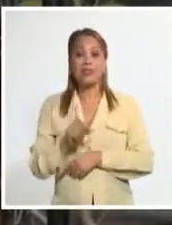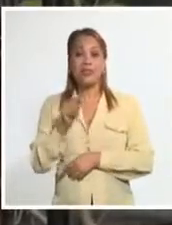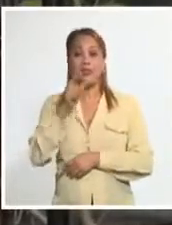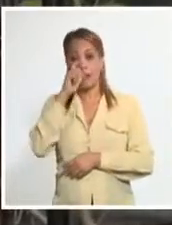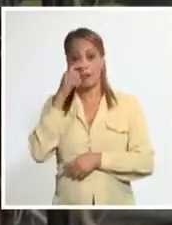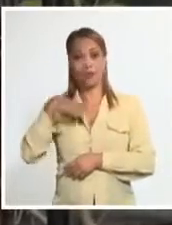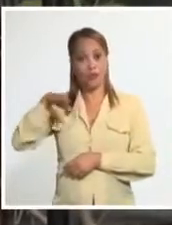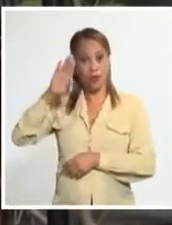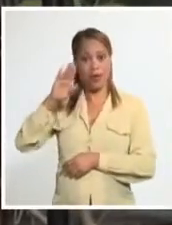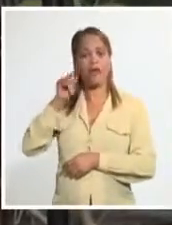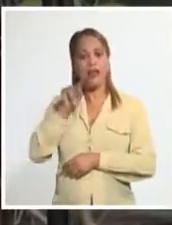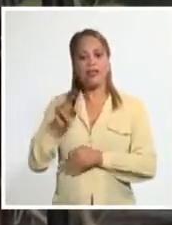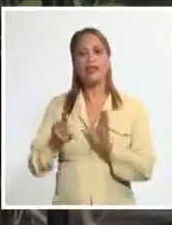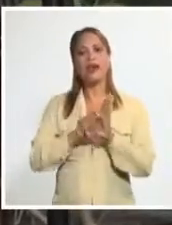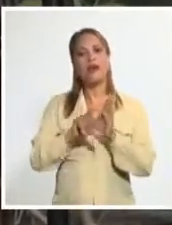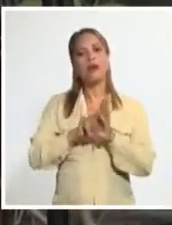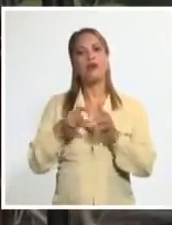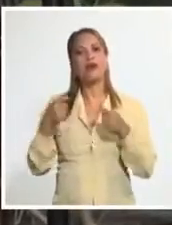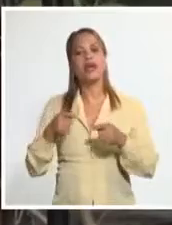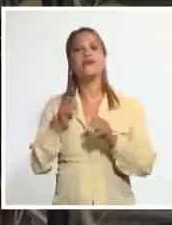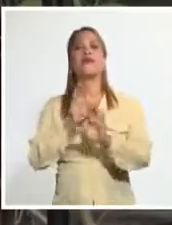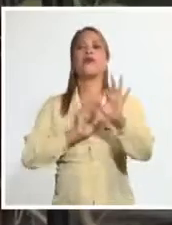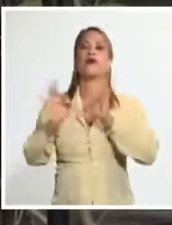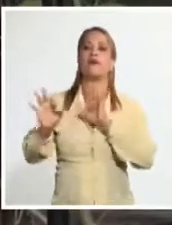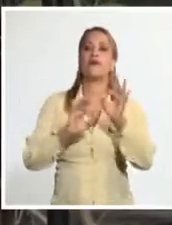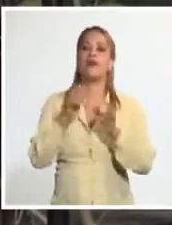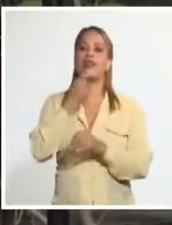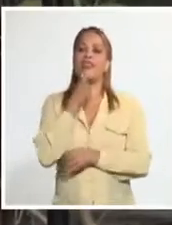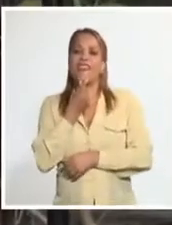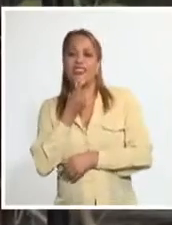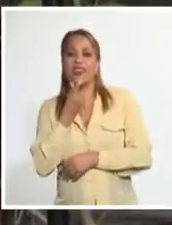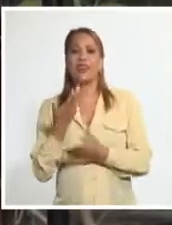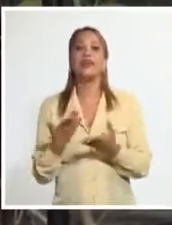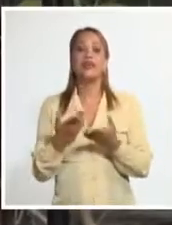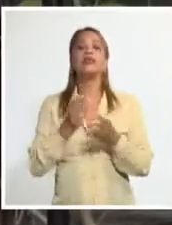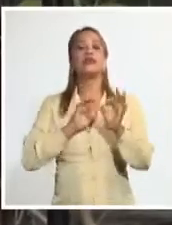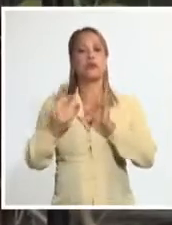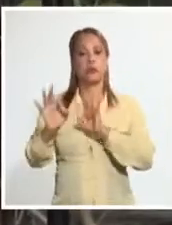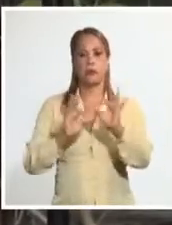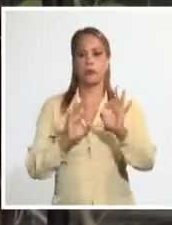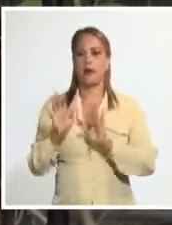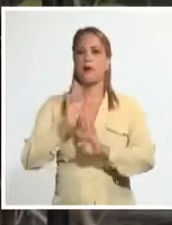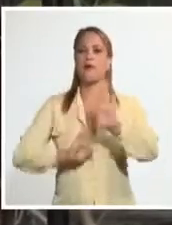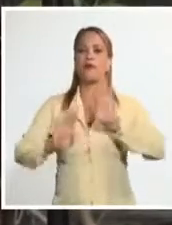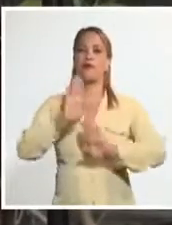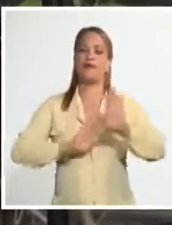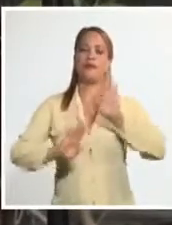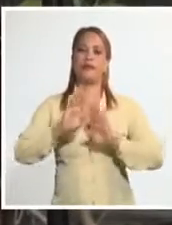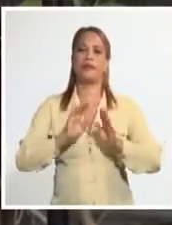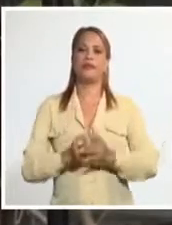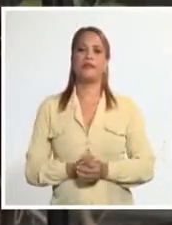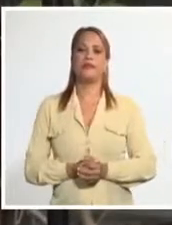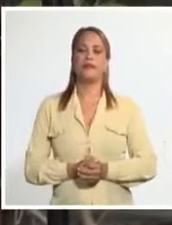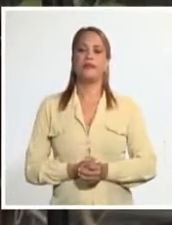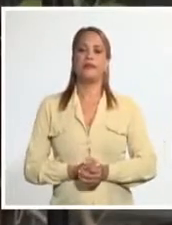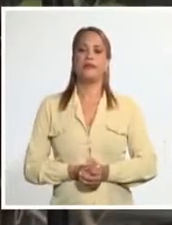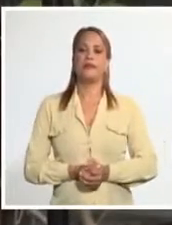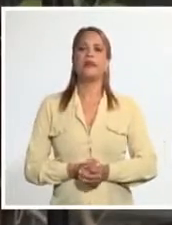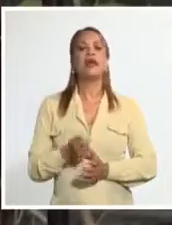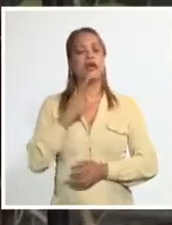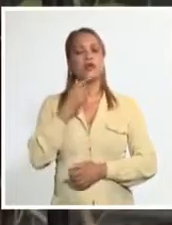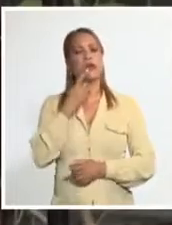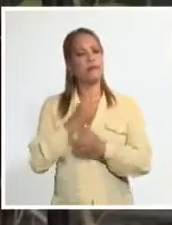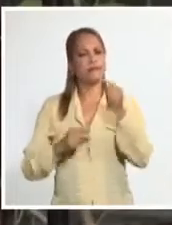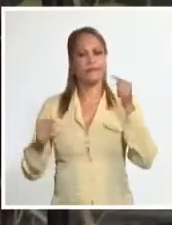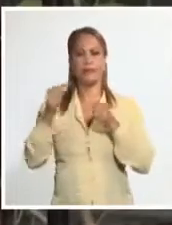bueno, va a ser el código que nos va a proteger la vejez, que nos va a proteger también en un grupo de relaciones. Por lo tanto, ese carácter humanista es esencial. Y